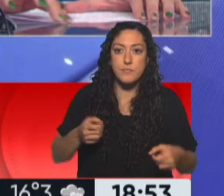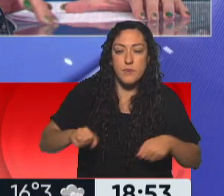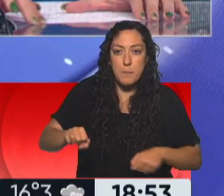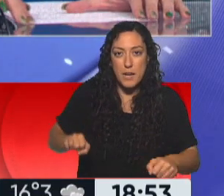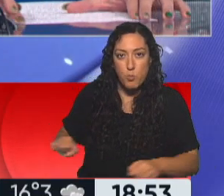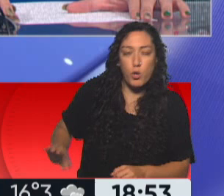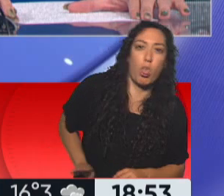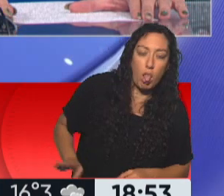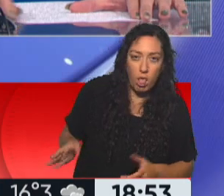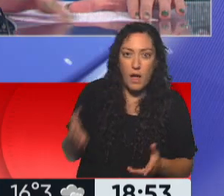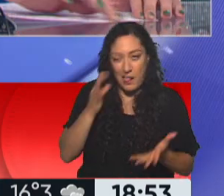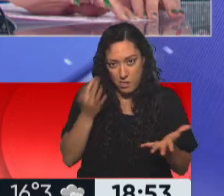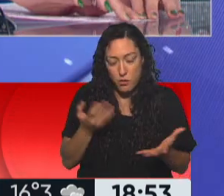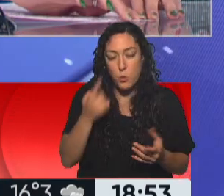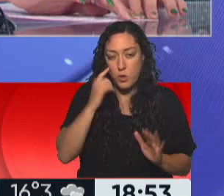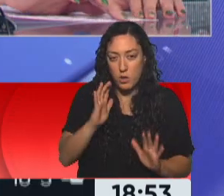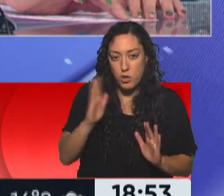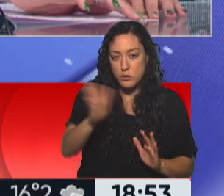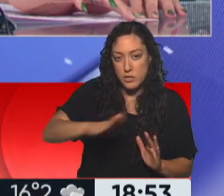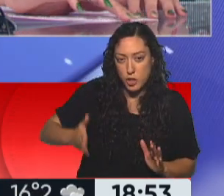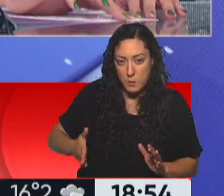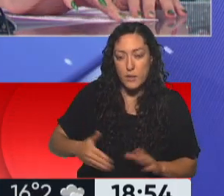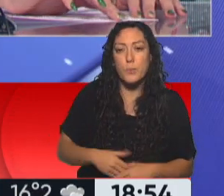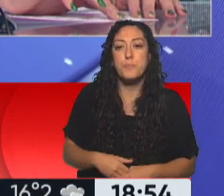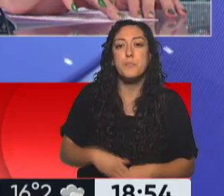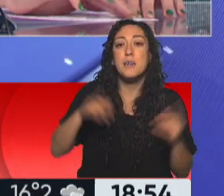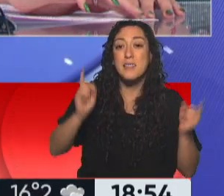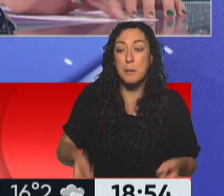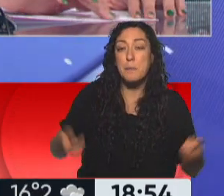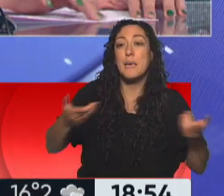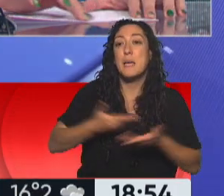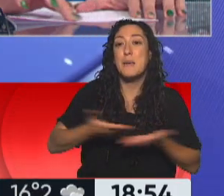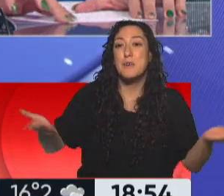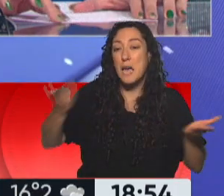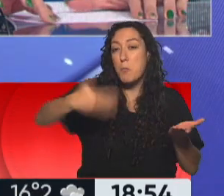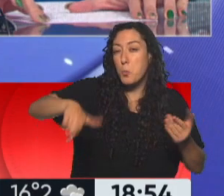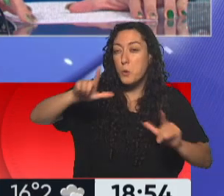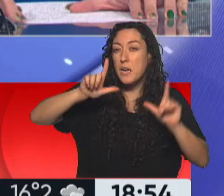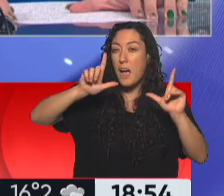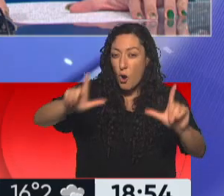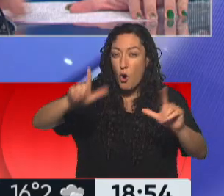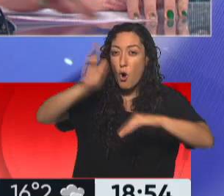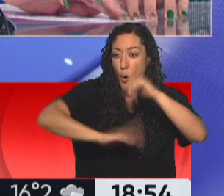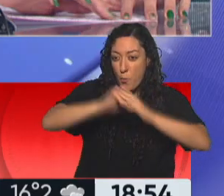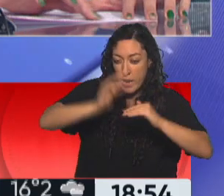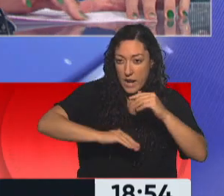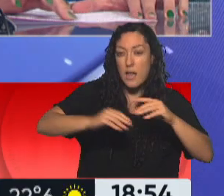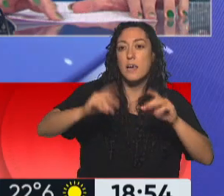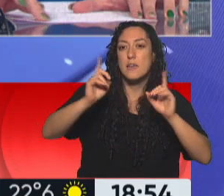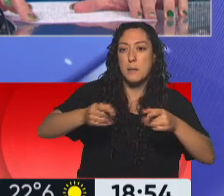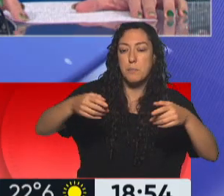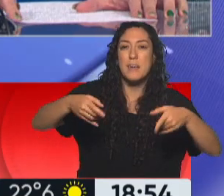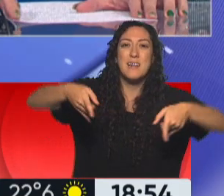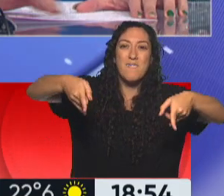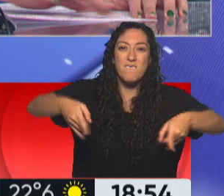¿no? Las obras en la vía pública tienen que estar señalizadas con vallas estables